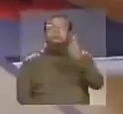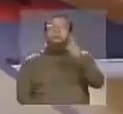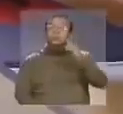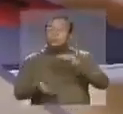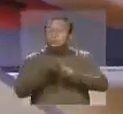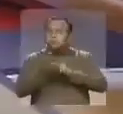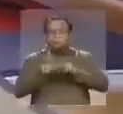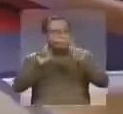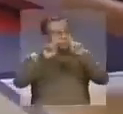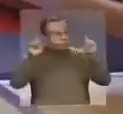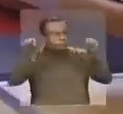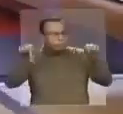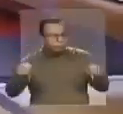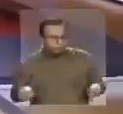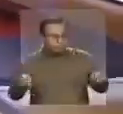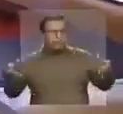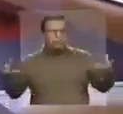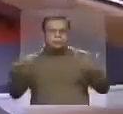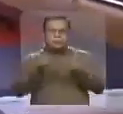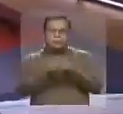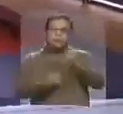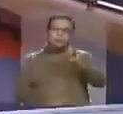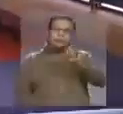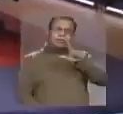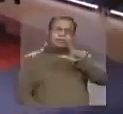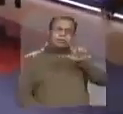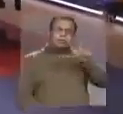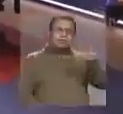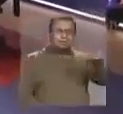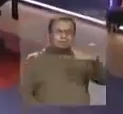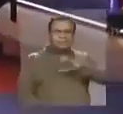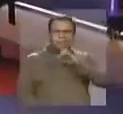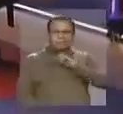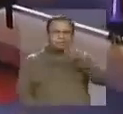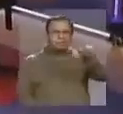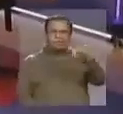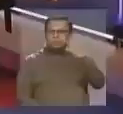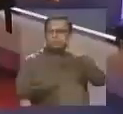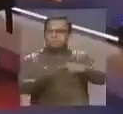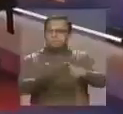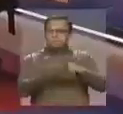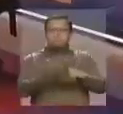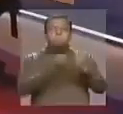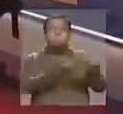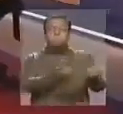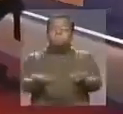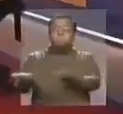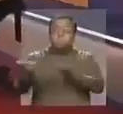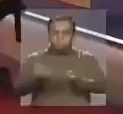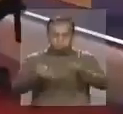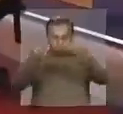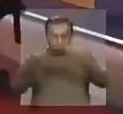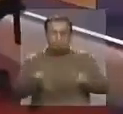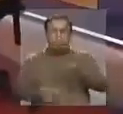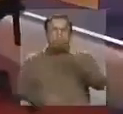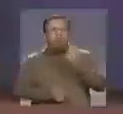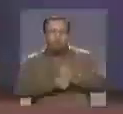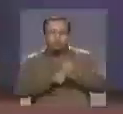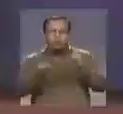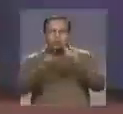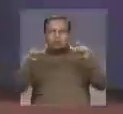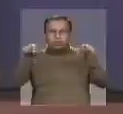de los temas que analizamos desde ILEX Acción Jurídica es que este tipo de caracterizaciones no mostraba la realidad exacta de las